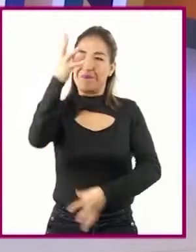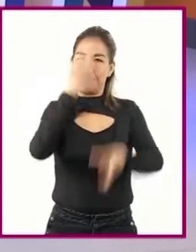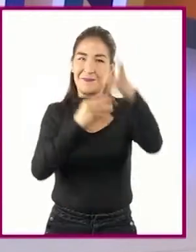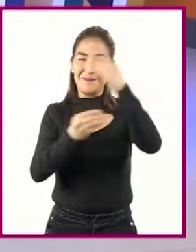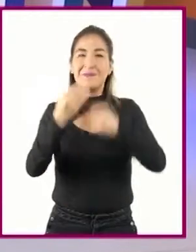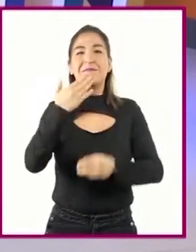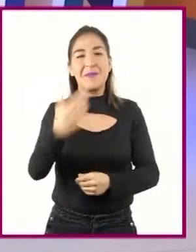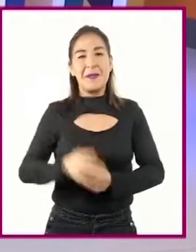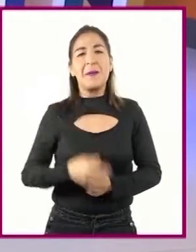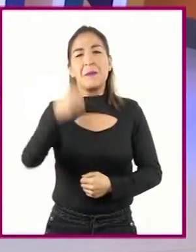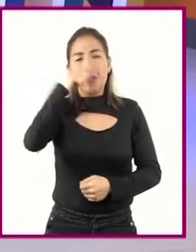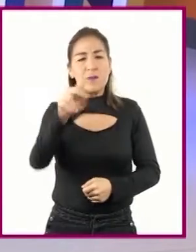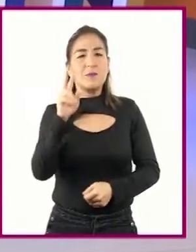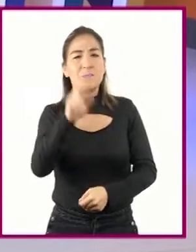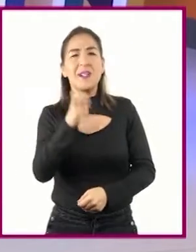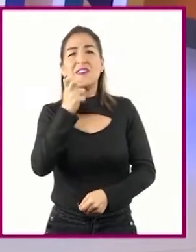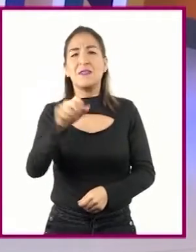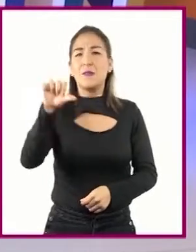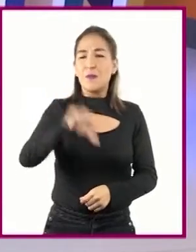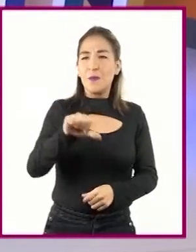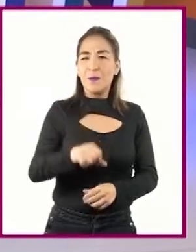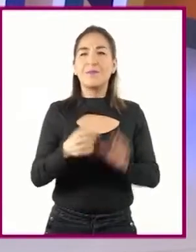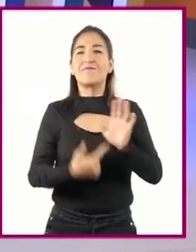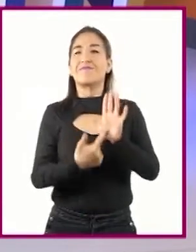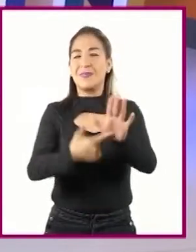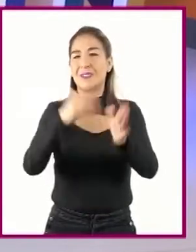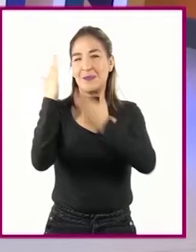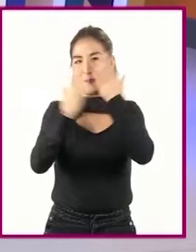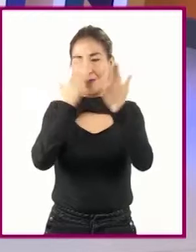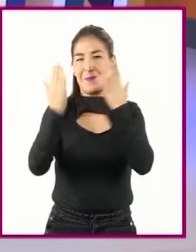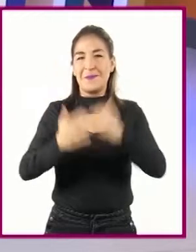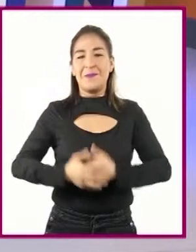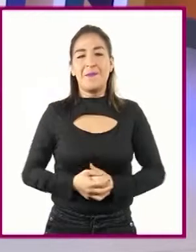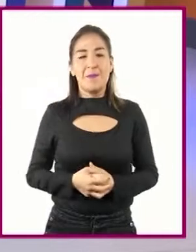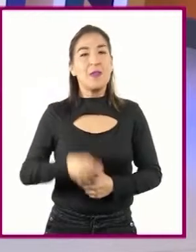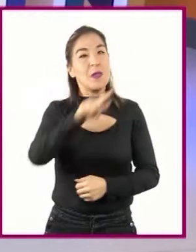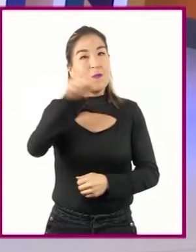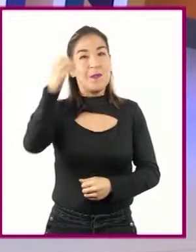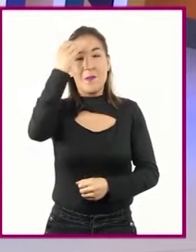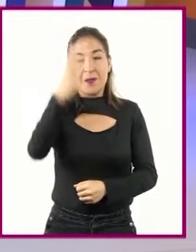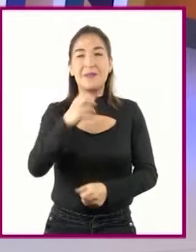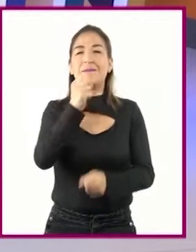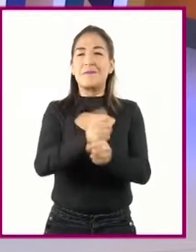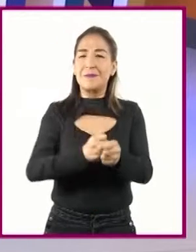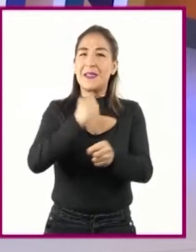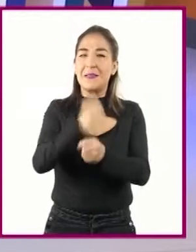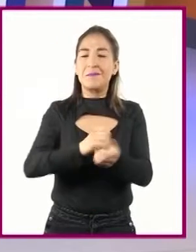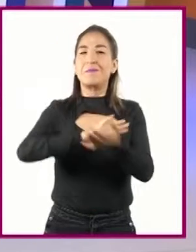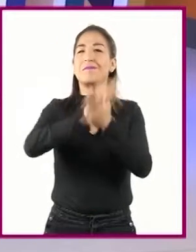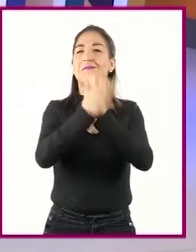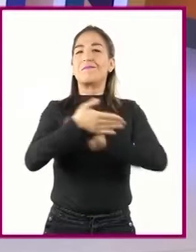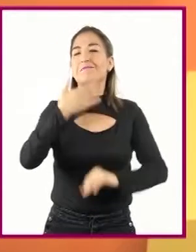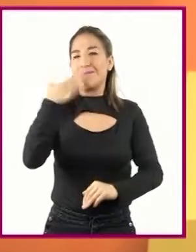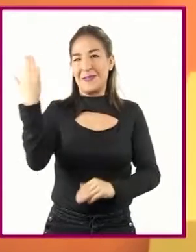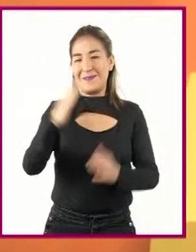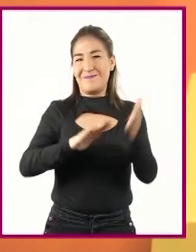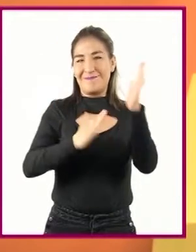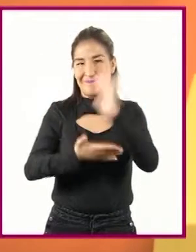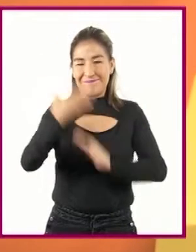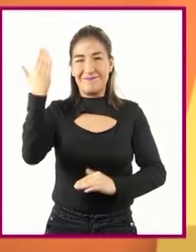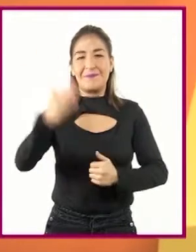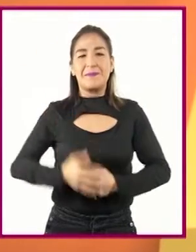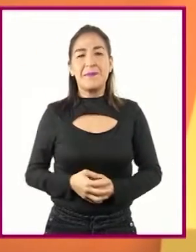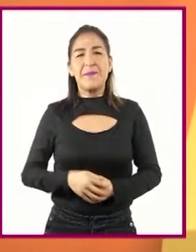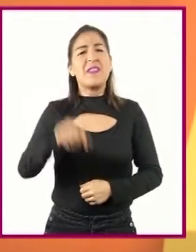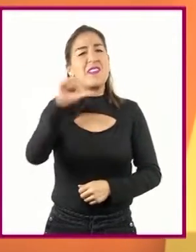enriquecedora y que se apropien de los aprendizajes que estudiaremos. No olviden que la práctica hace al maestro. Por cierto,